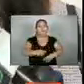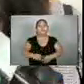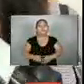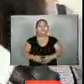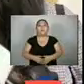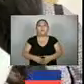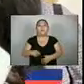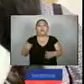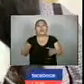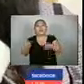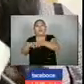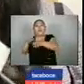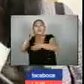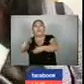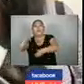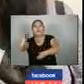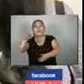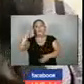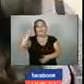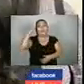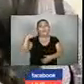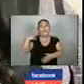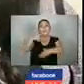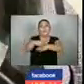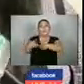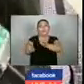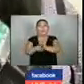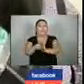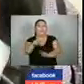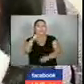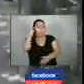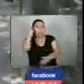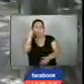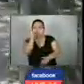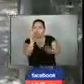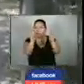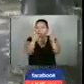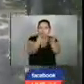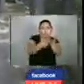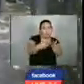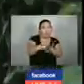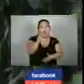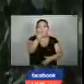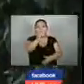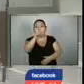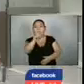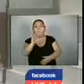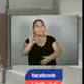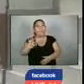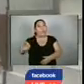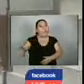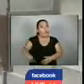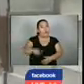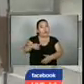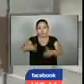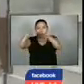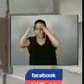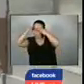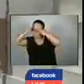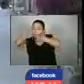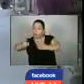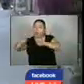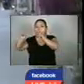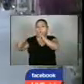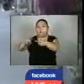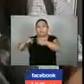cuanto a Vamos, Claudia Ortiz lo catalogó como un tema no relevante por ilegítimo y sugirió focalizarse a asuntos de país